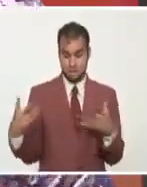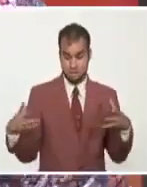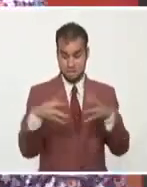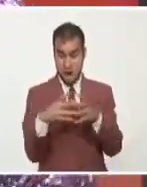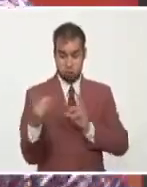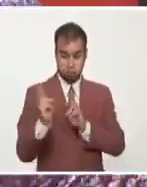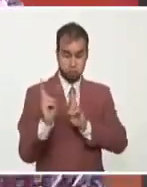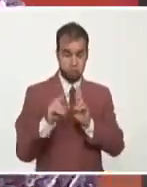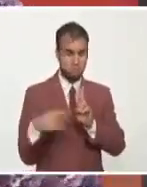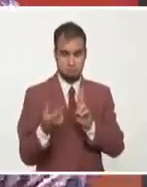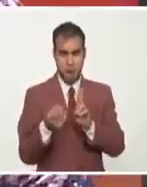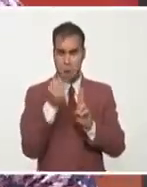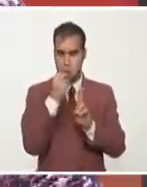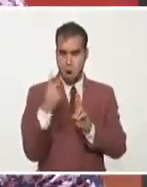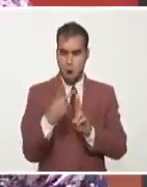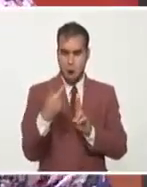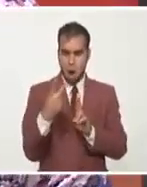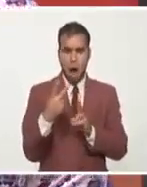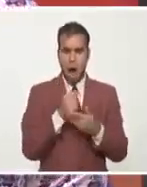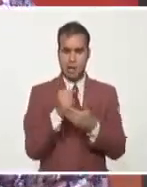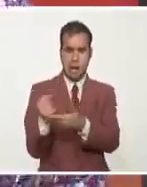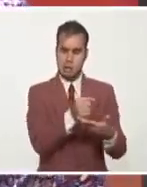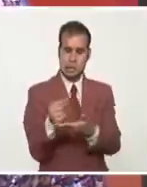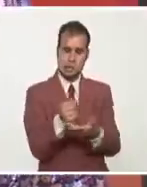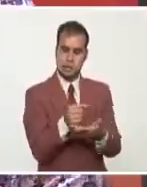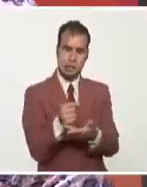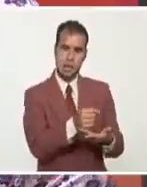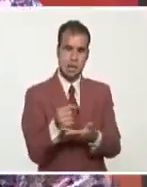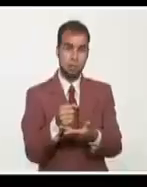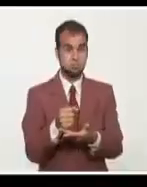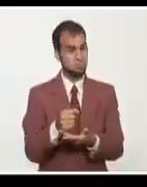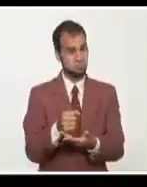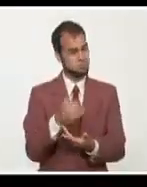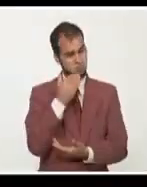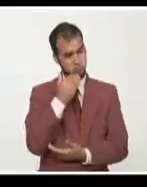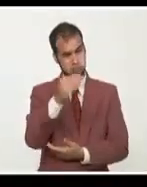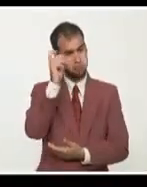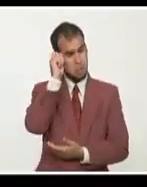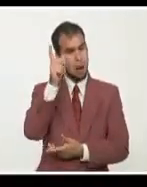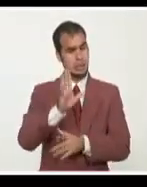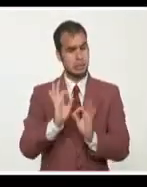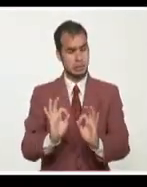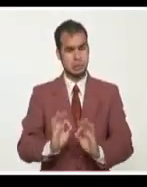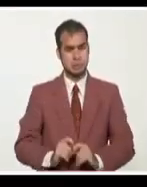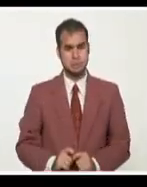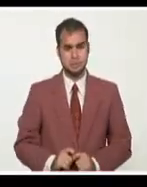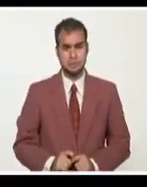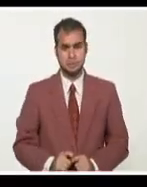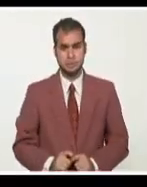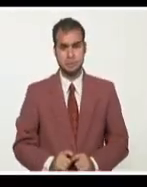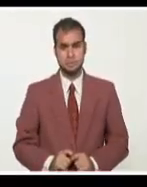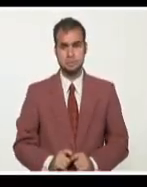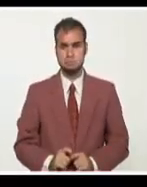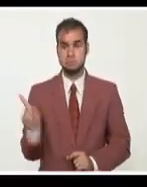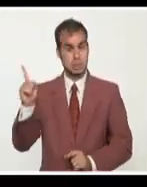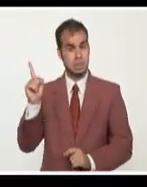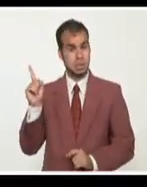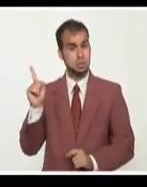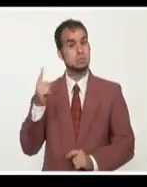aportar cada uno a los arreglos de cada cual y... Fue una experiencia maravillosa. Es Fusión de Almas también una fusión de tiempos